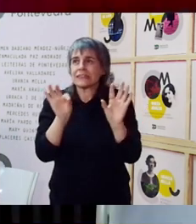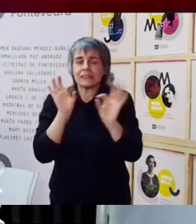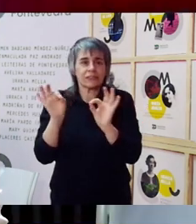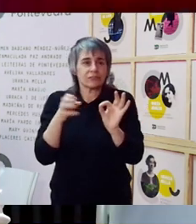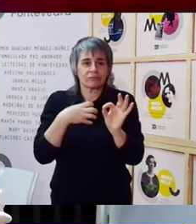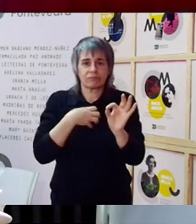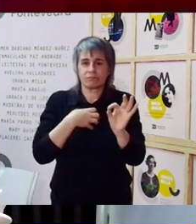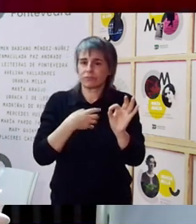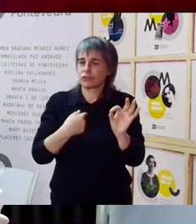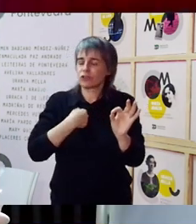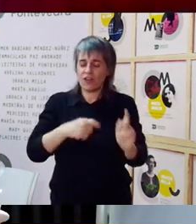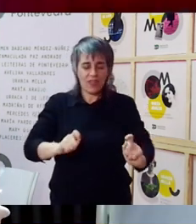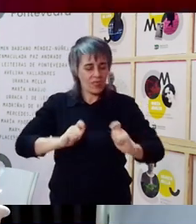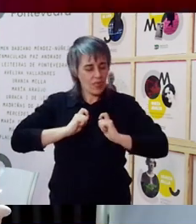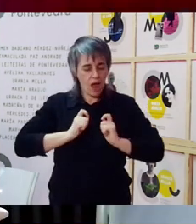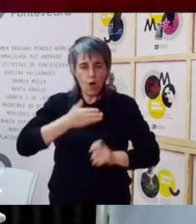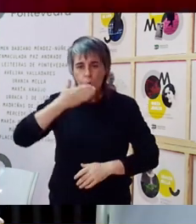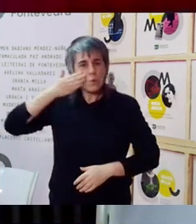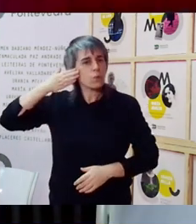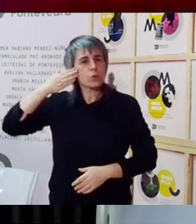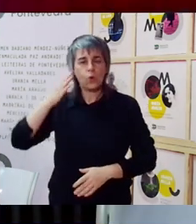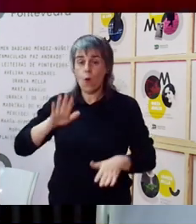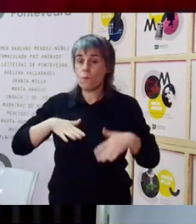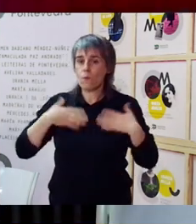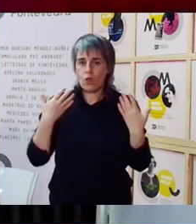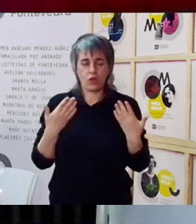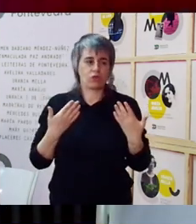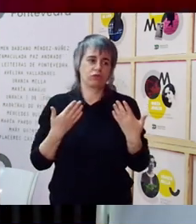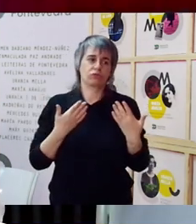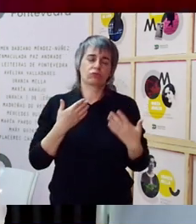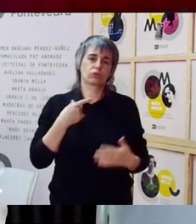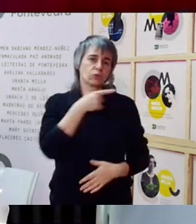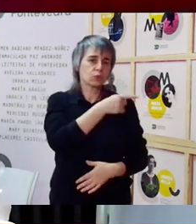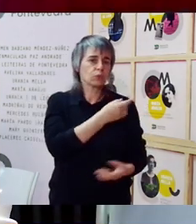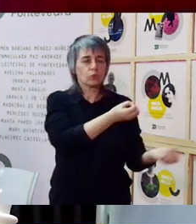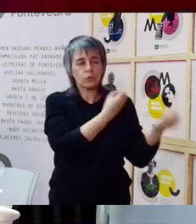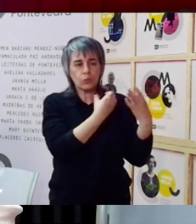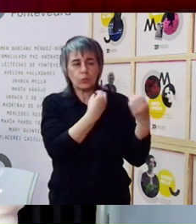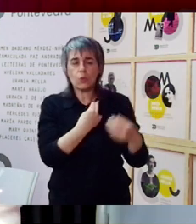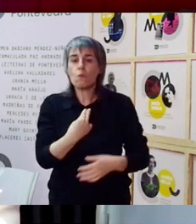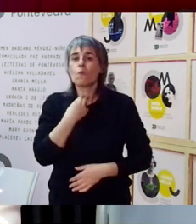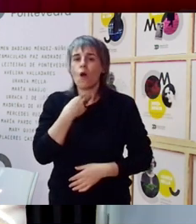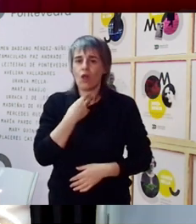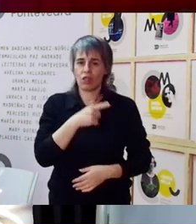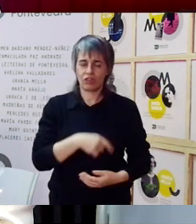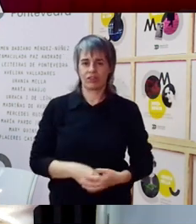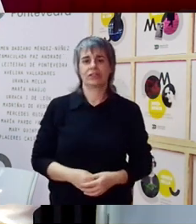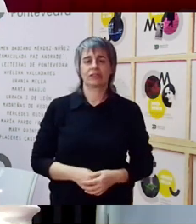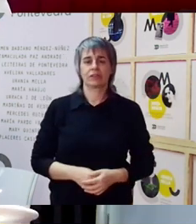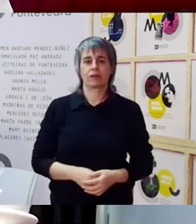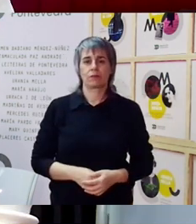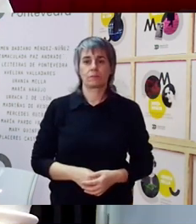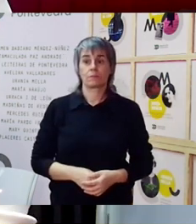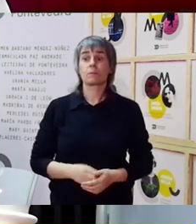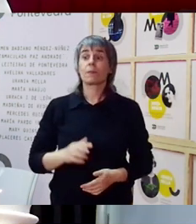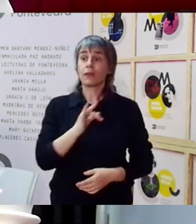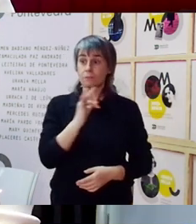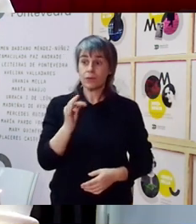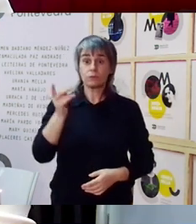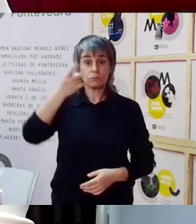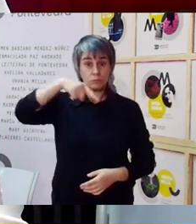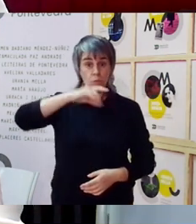dende orgullo e emoción do teu testemunho, da túa voz. E que, ademais, podedes